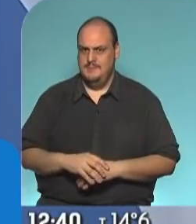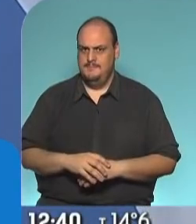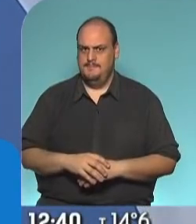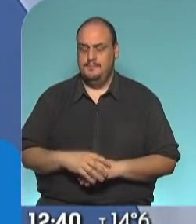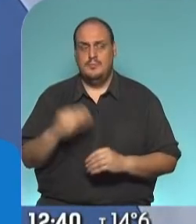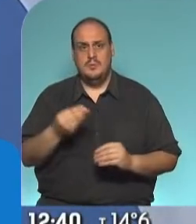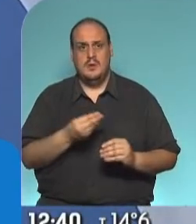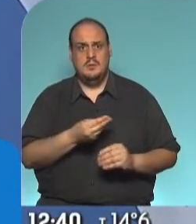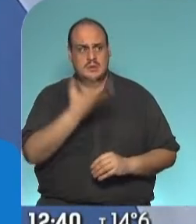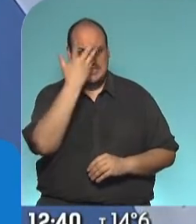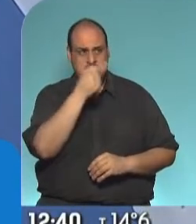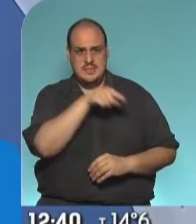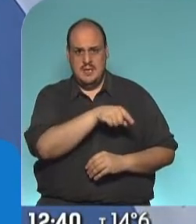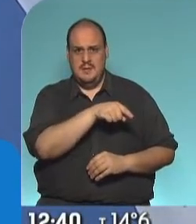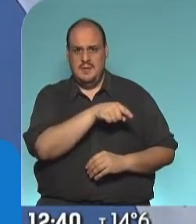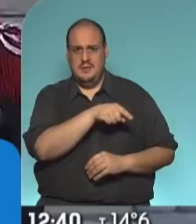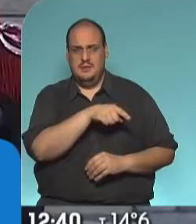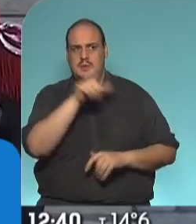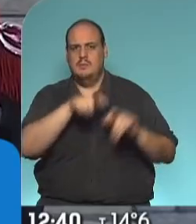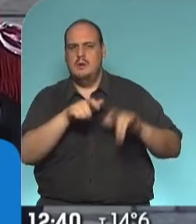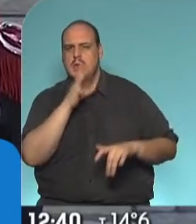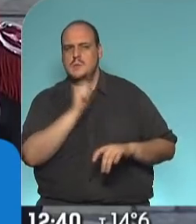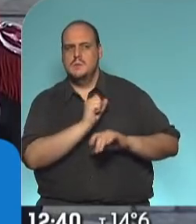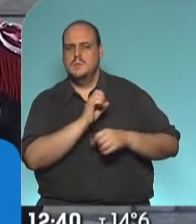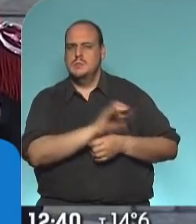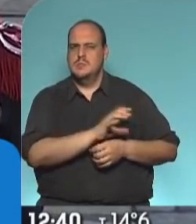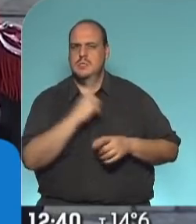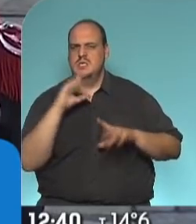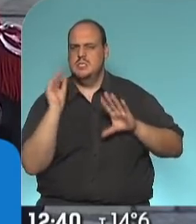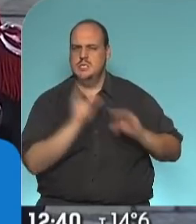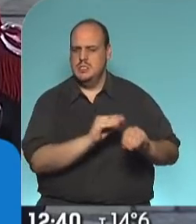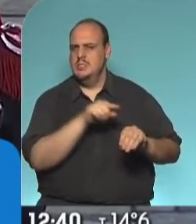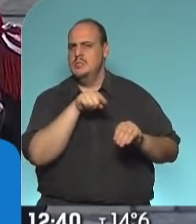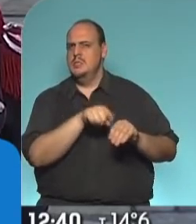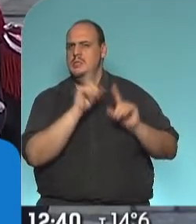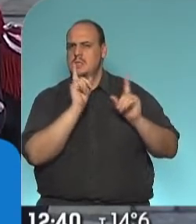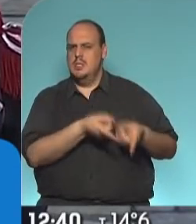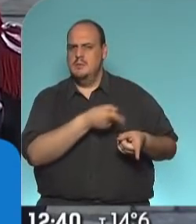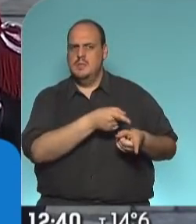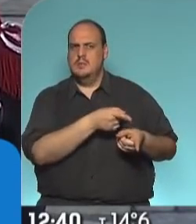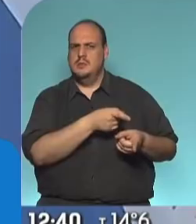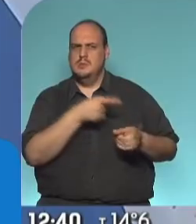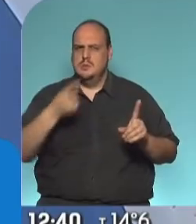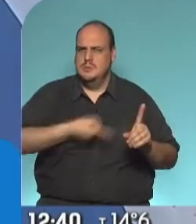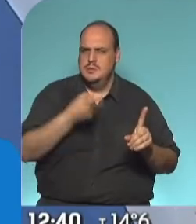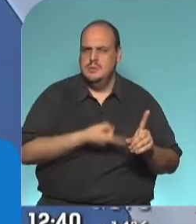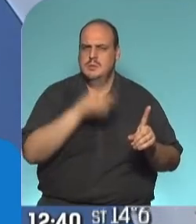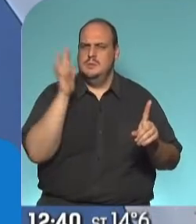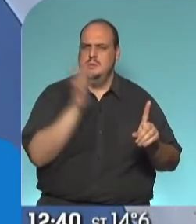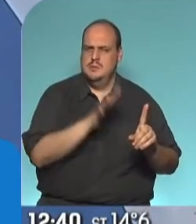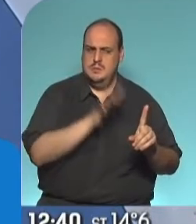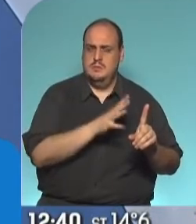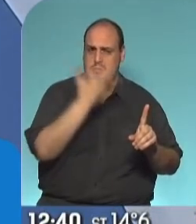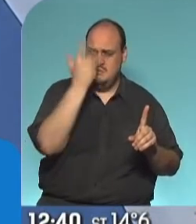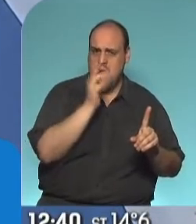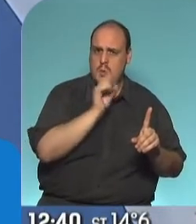Porque San Martín también fue víctima de la intolerancia y también recibió críticas inmerecidas y también soportó persecuciones que